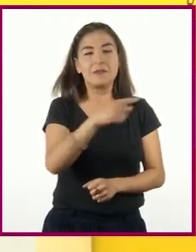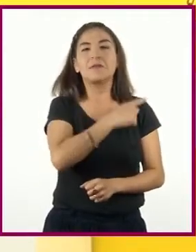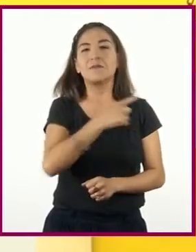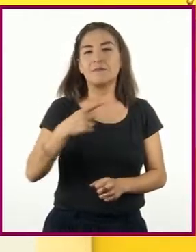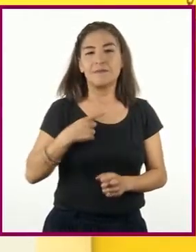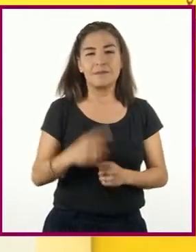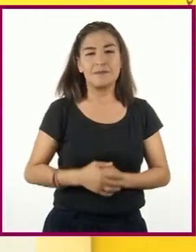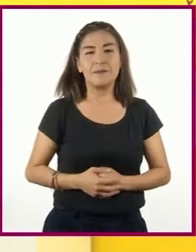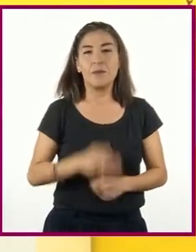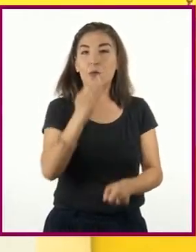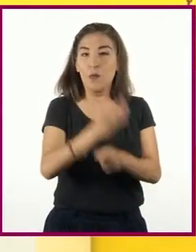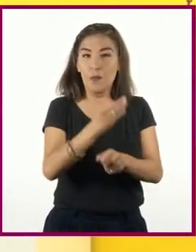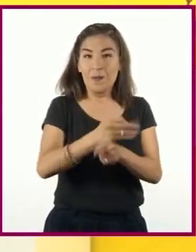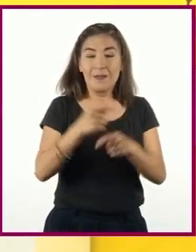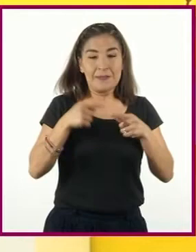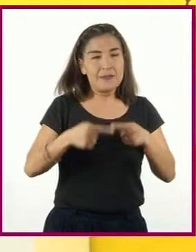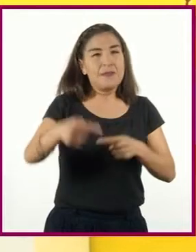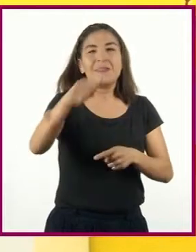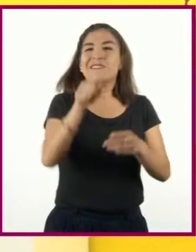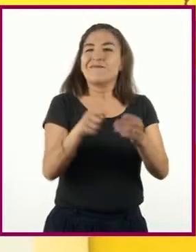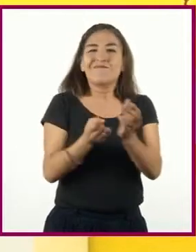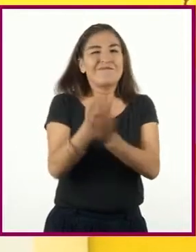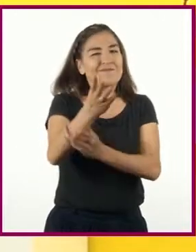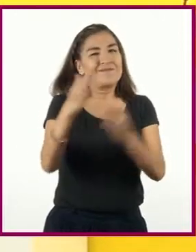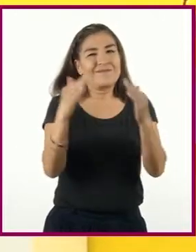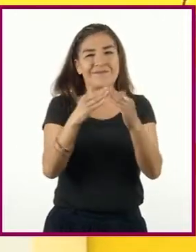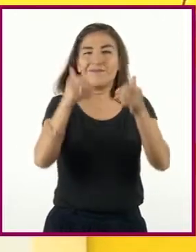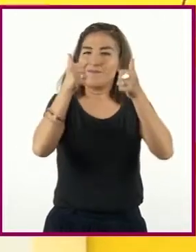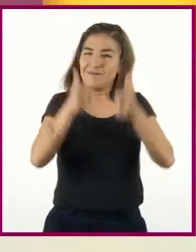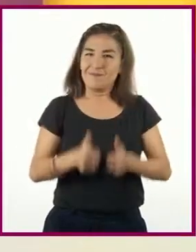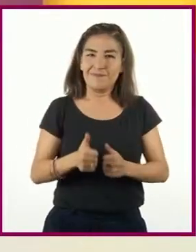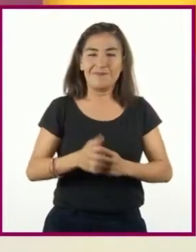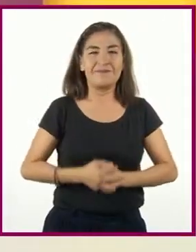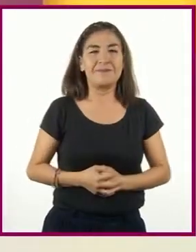posible, en estos meses, eviten salir de casa.